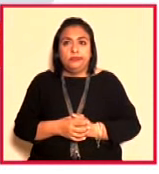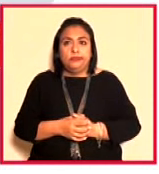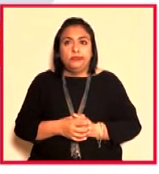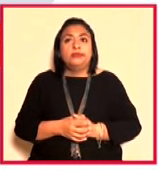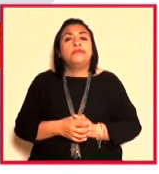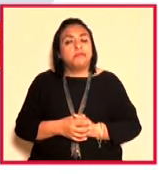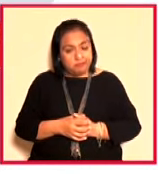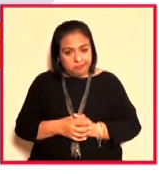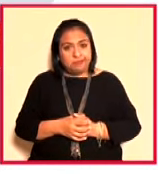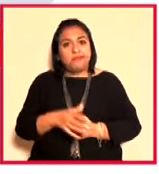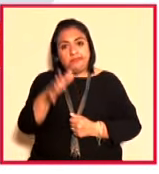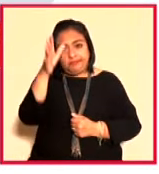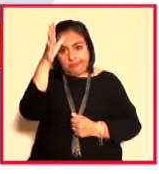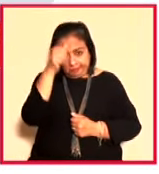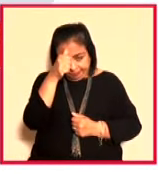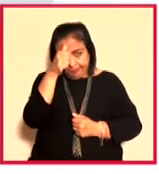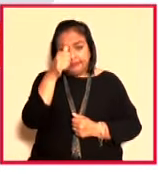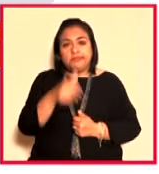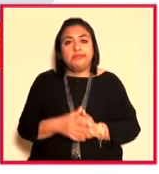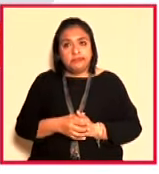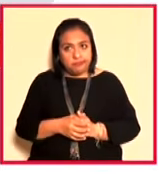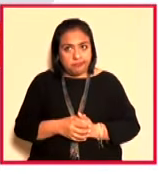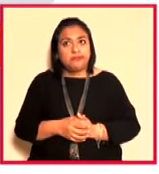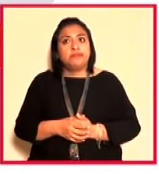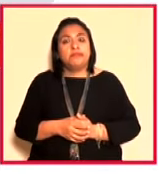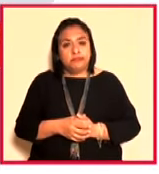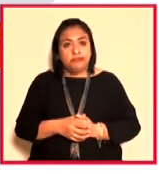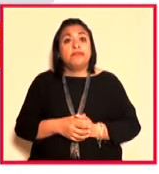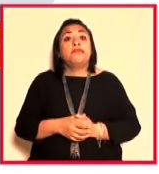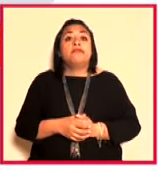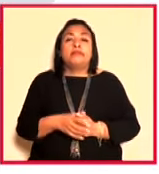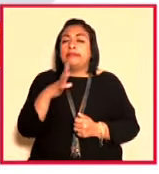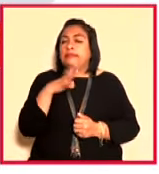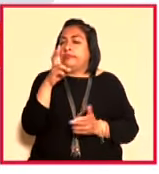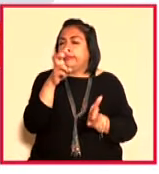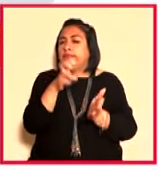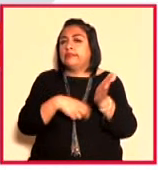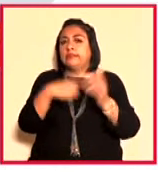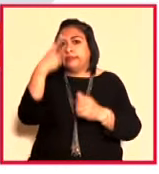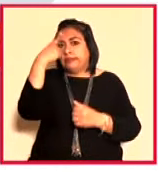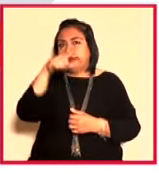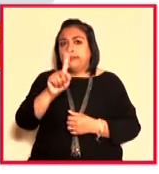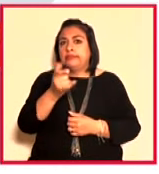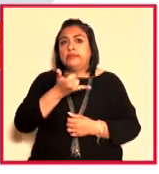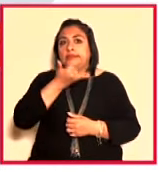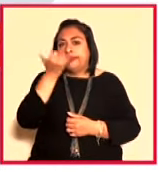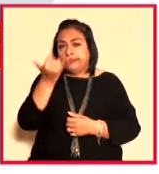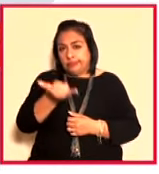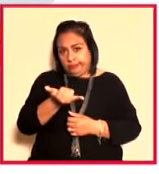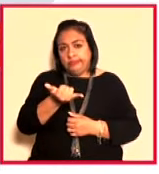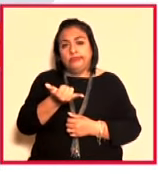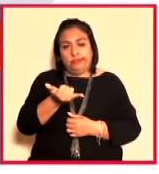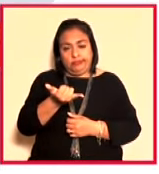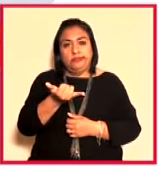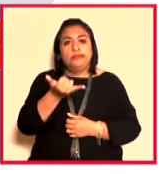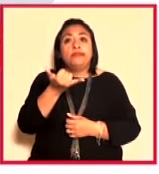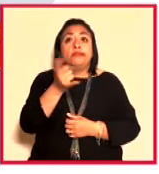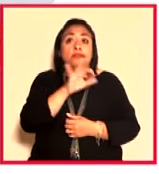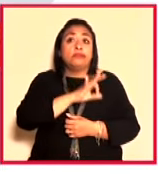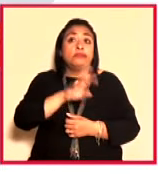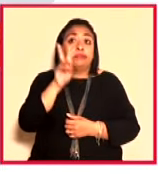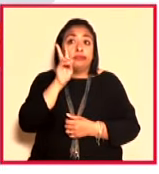Bueno, de acuerdo, entonces ahí tenemos esta precisión para que no se pierdan esta posibilidad